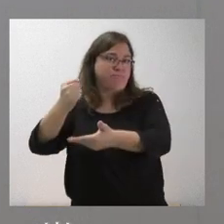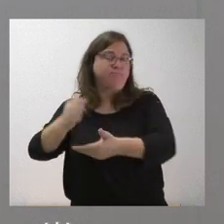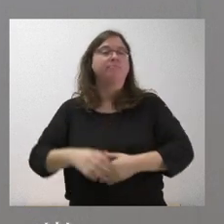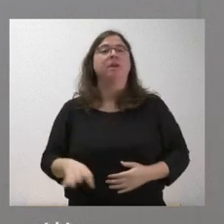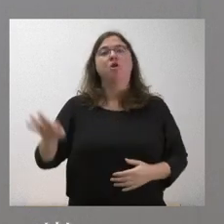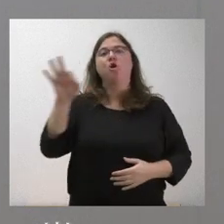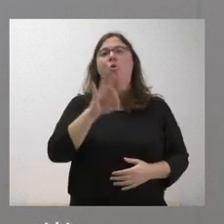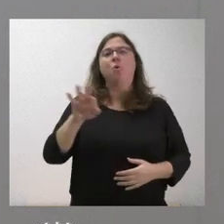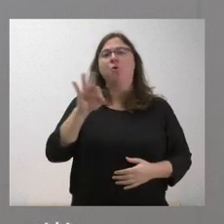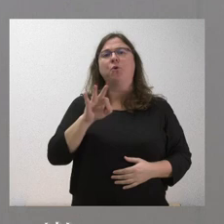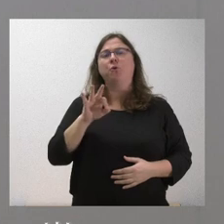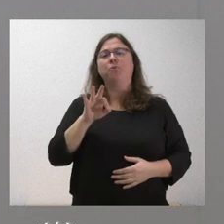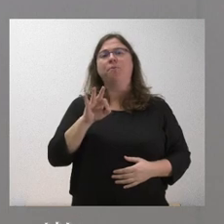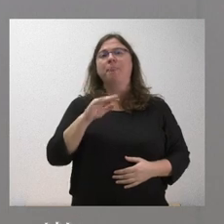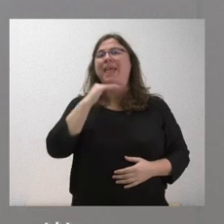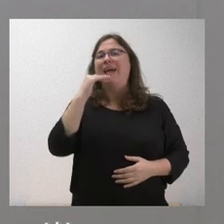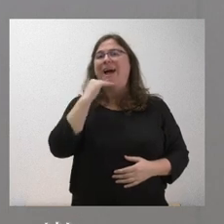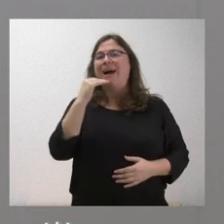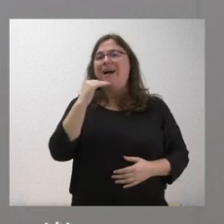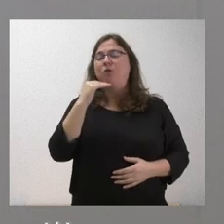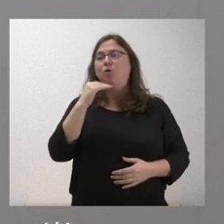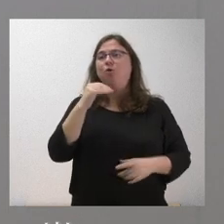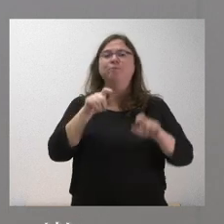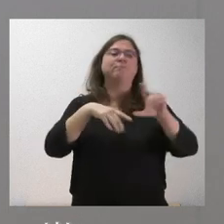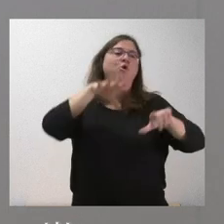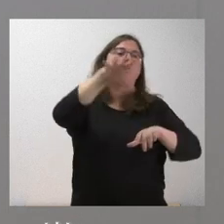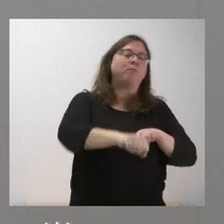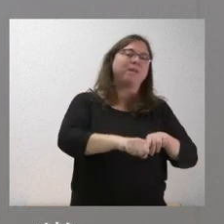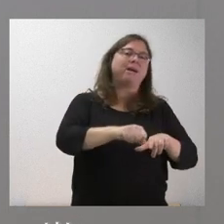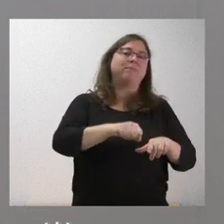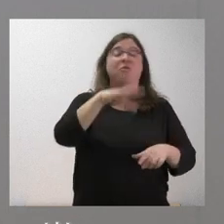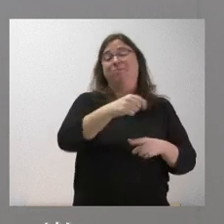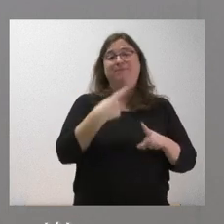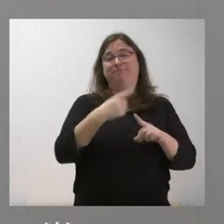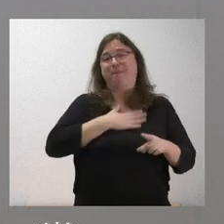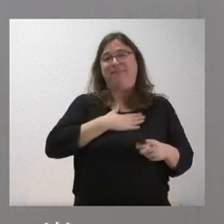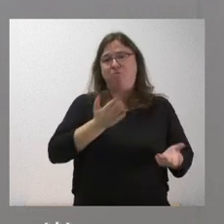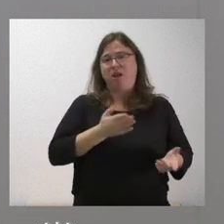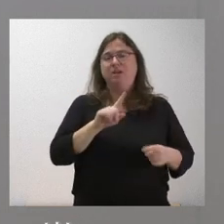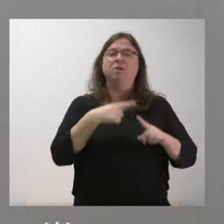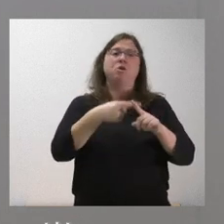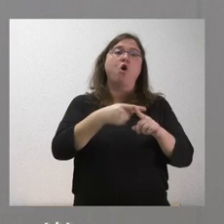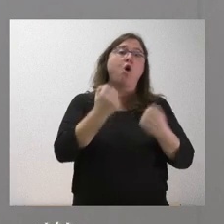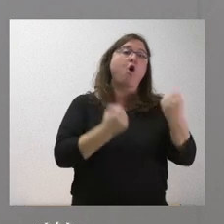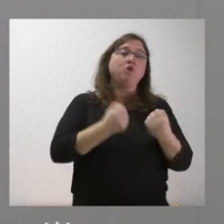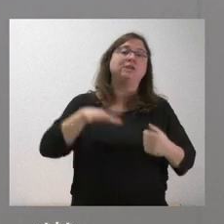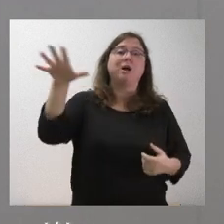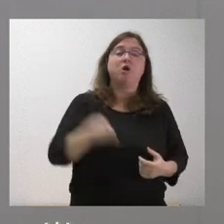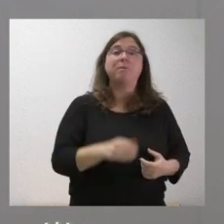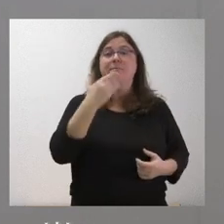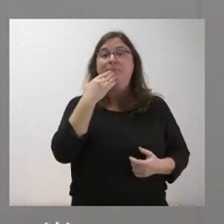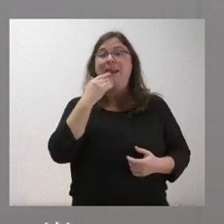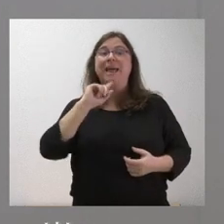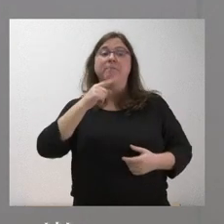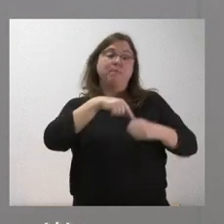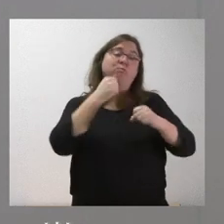adquiría una actividad prod ia para un negocio y pagaba por impuesto admes patrimoniales o Estaba comprando un vehículo por ejemplo para su primer